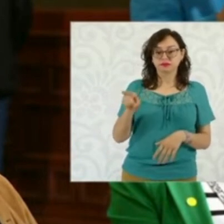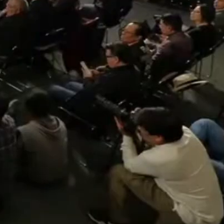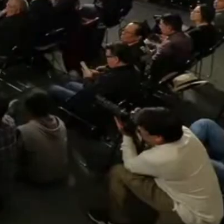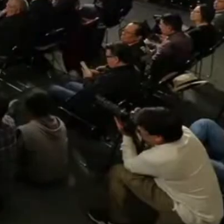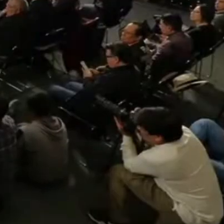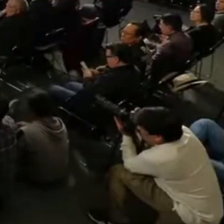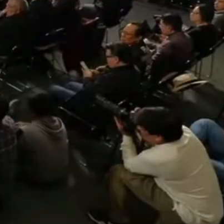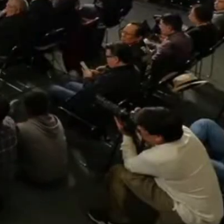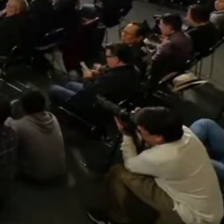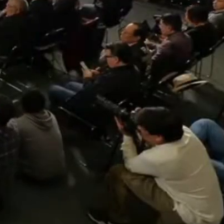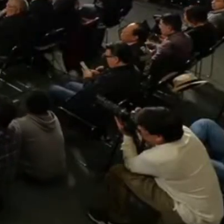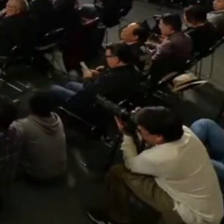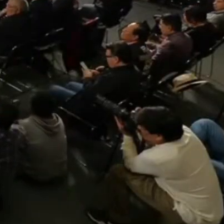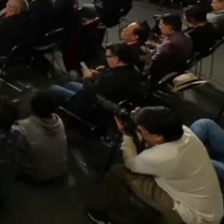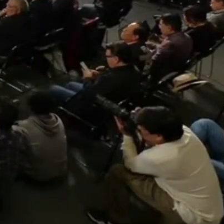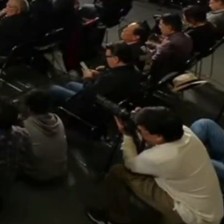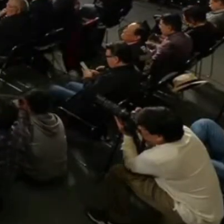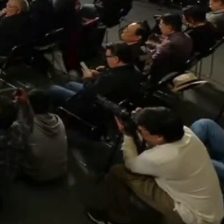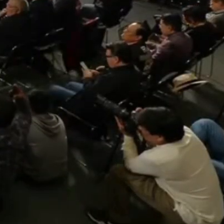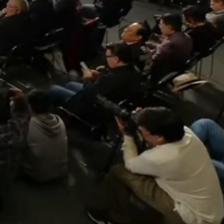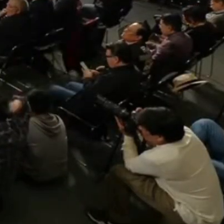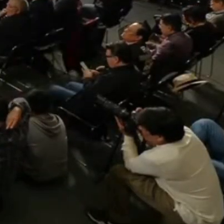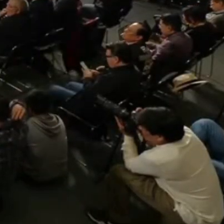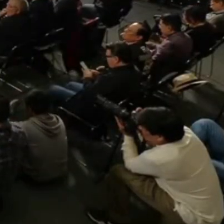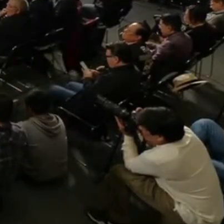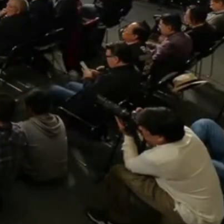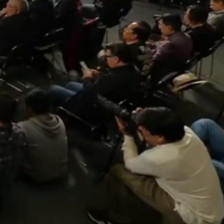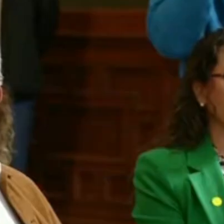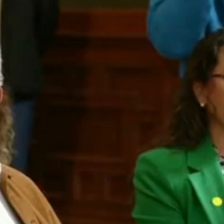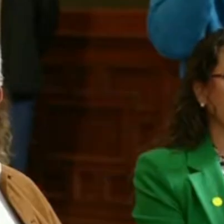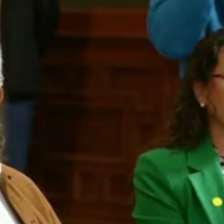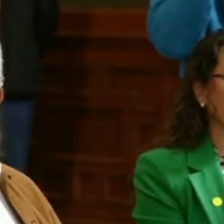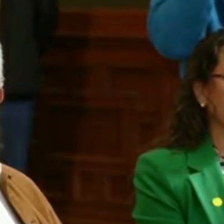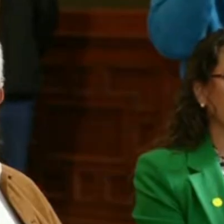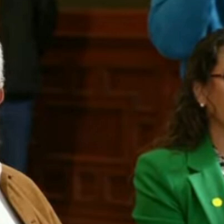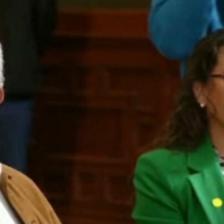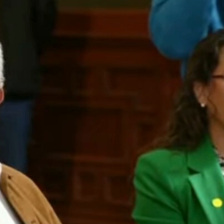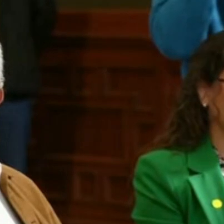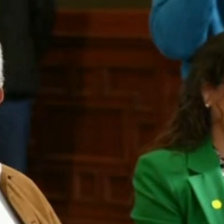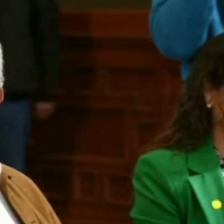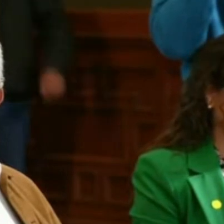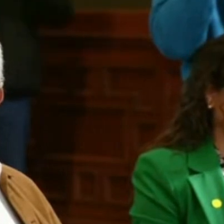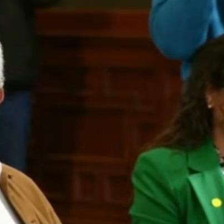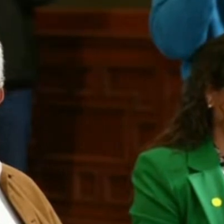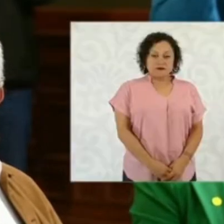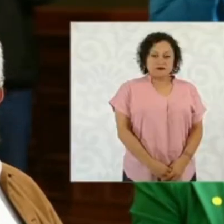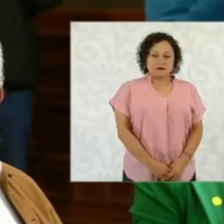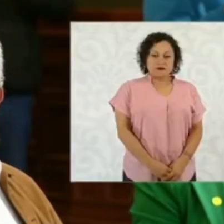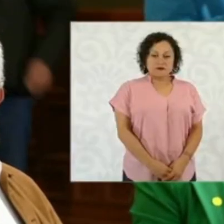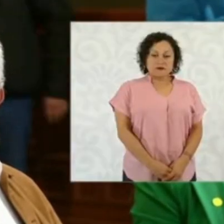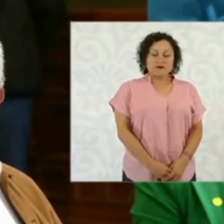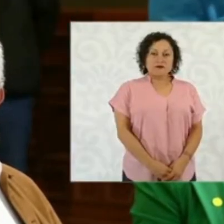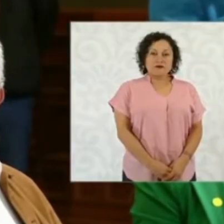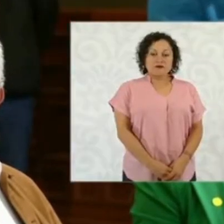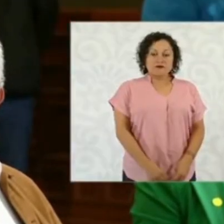aprobación, que llega a un 82%. Sigue creciendo, Presidenta, eso es innegable en las encuestas nacionales e internacionales. Pero también destaca un